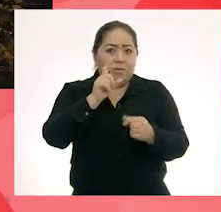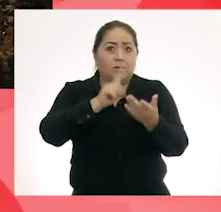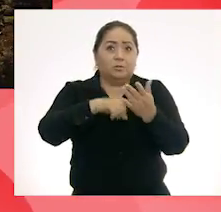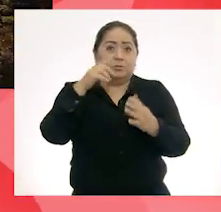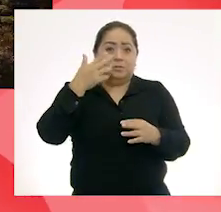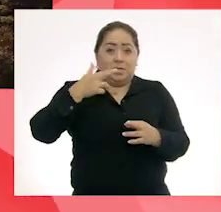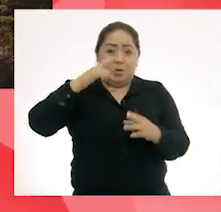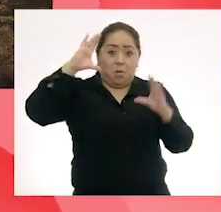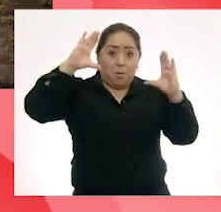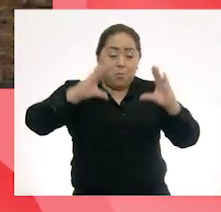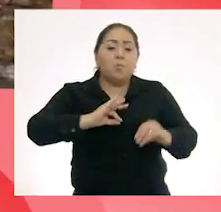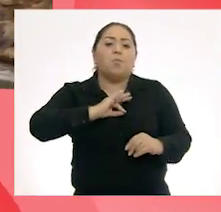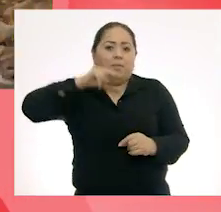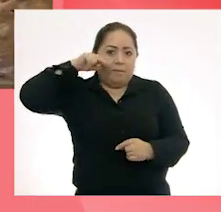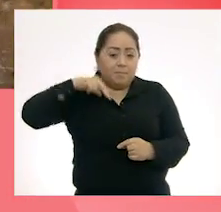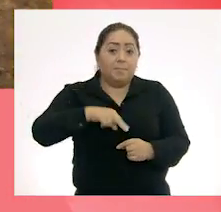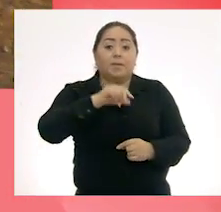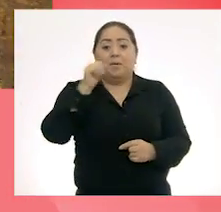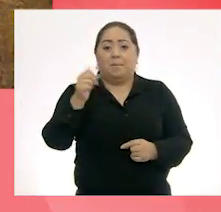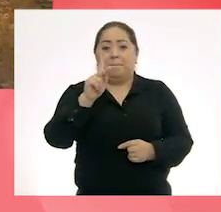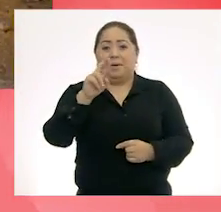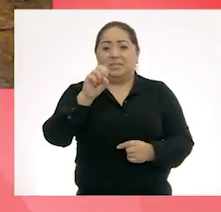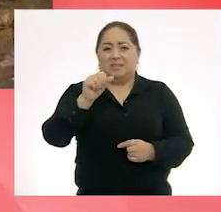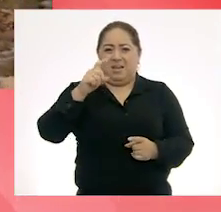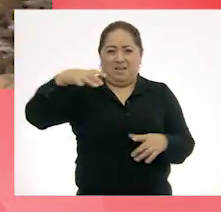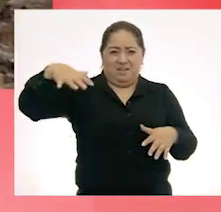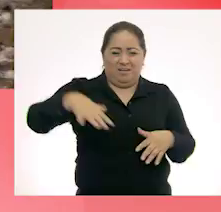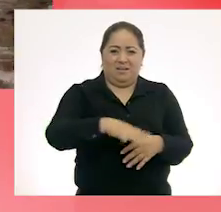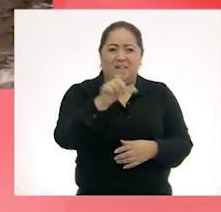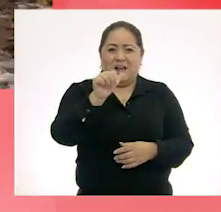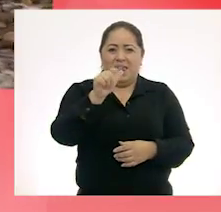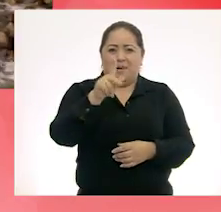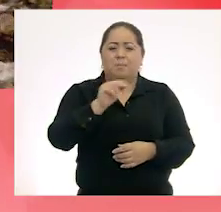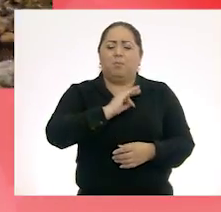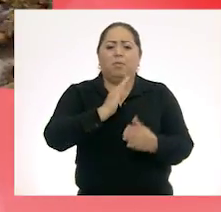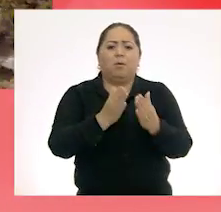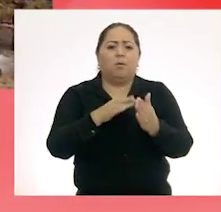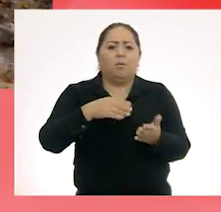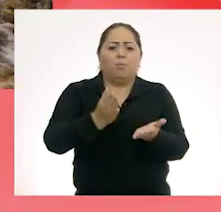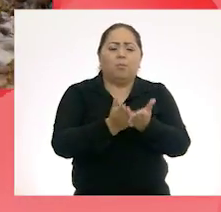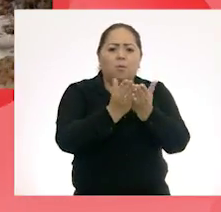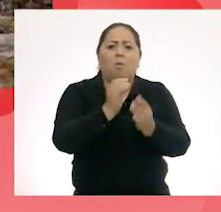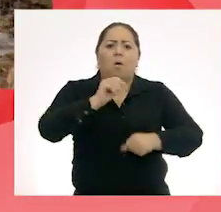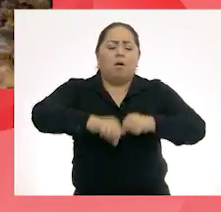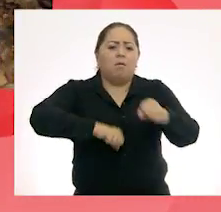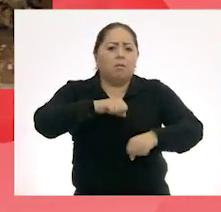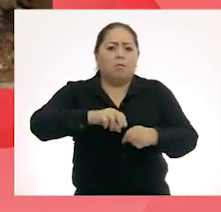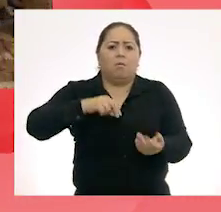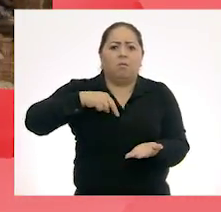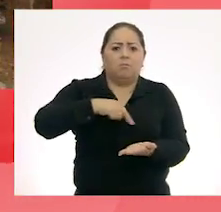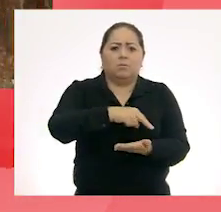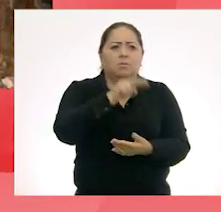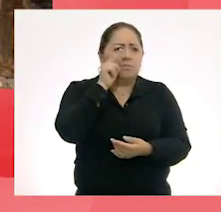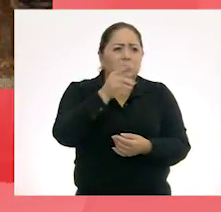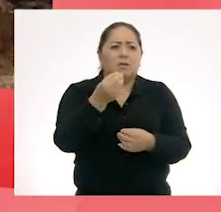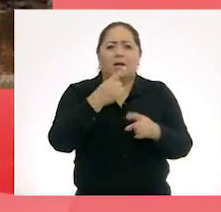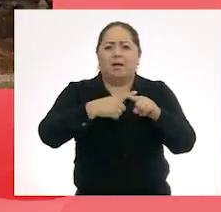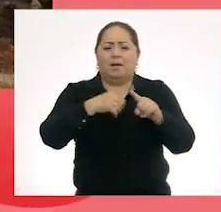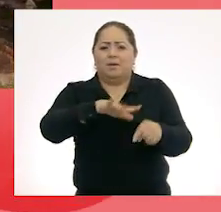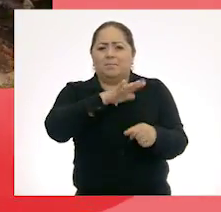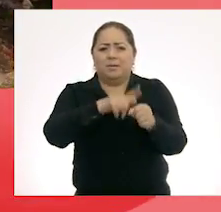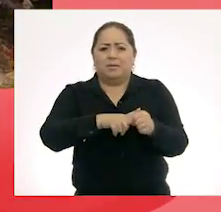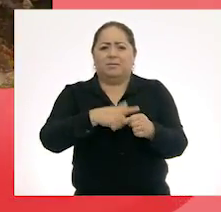nivel del río. En la presa Jalpan podemos pasear en bote o recorrer caminos en bicicleta, apreciando aves